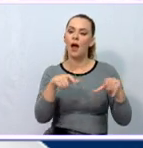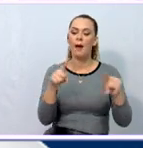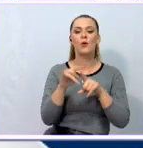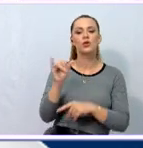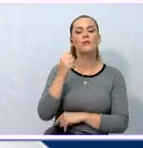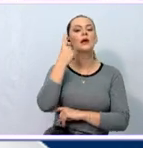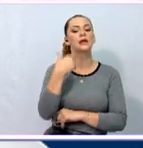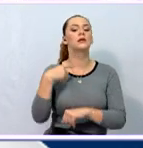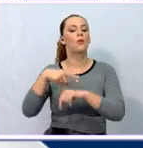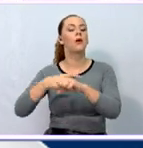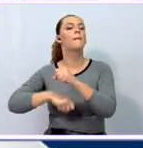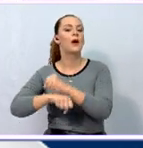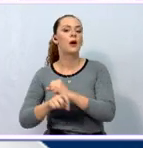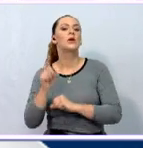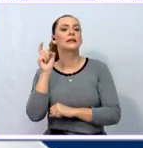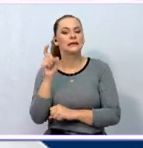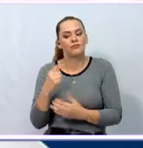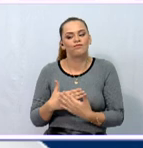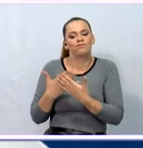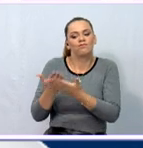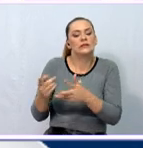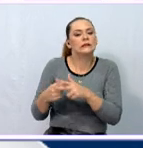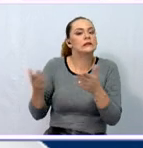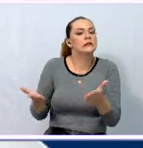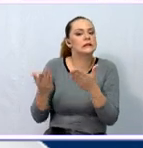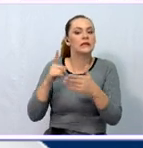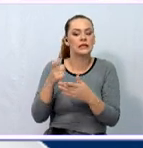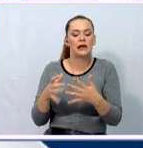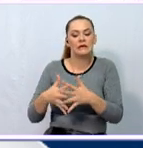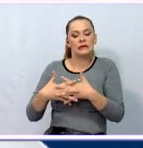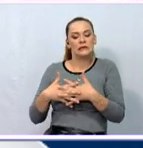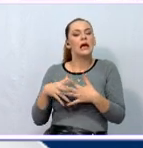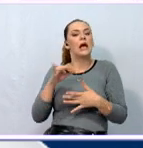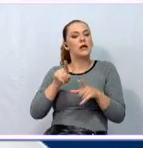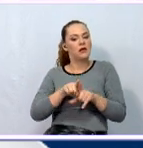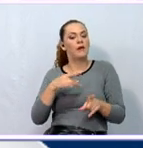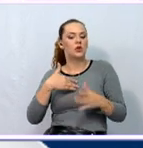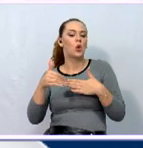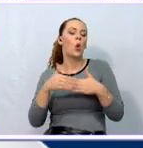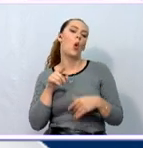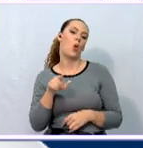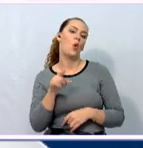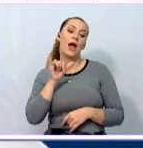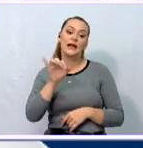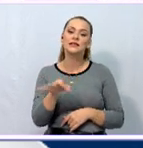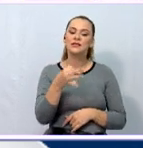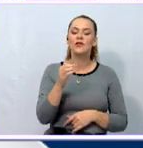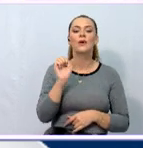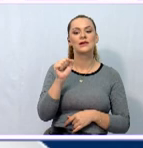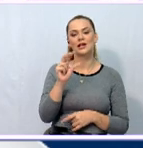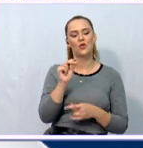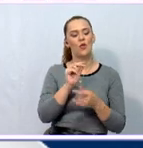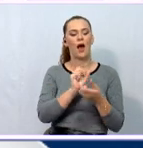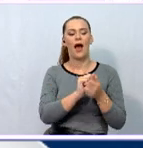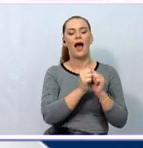también entender que hay momento del partido donde tiene que ceder esa iniciativa tiene que cerrarse atrás y también se siente cómodo en esa faceta y ese estilo si es algo que no